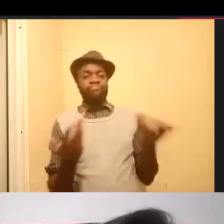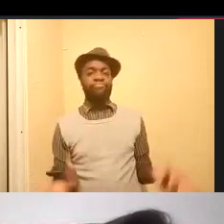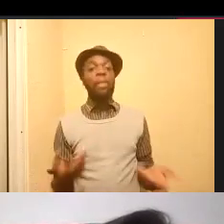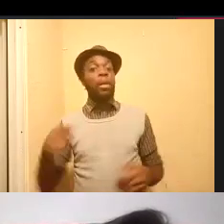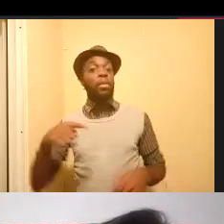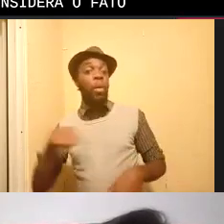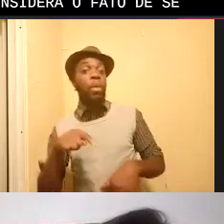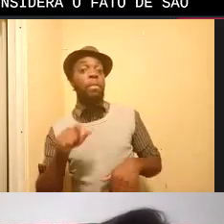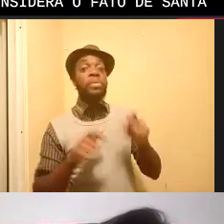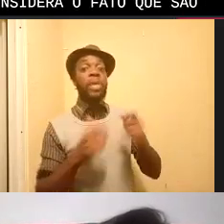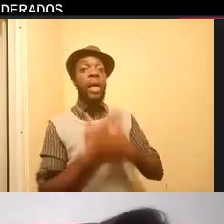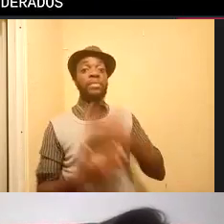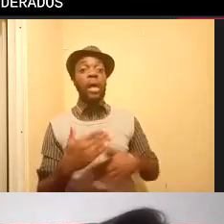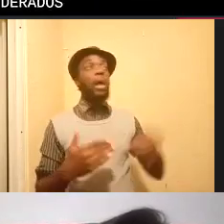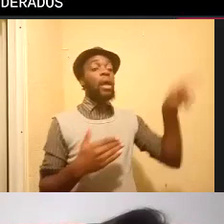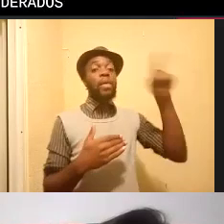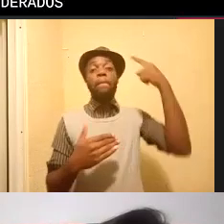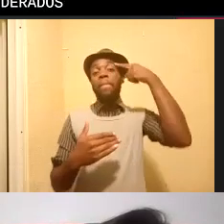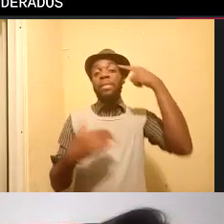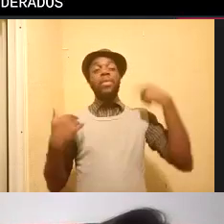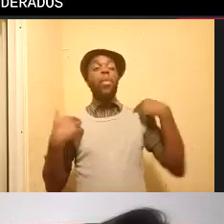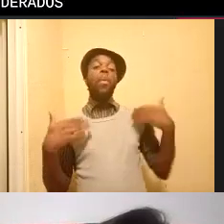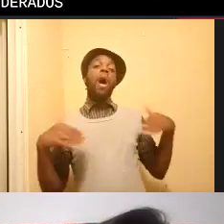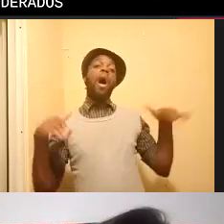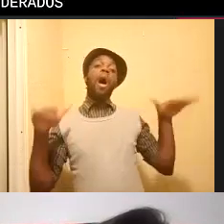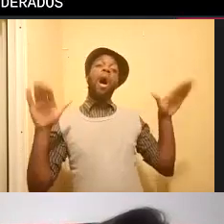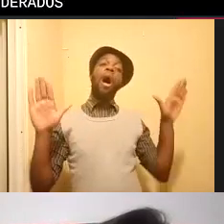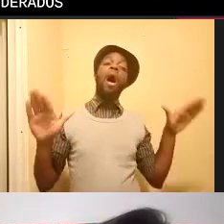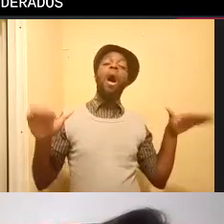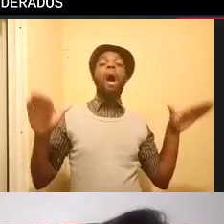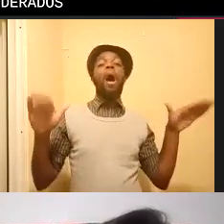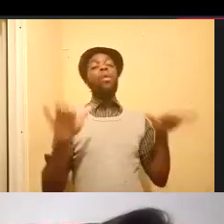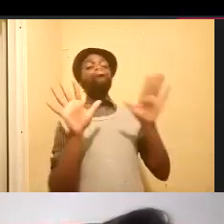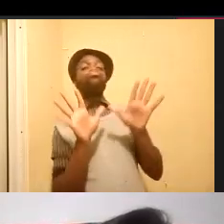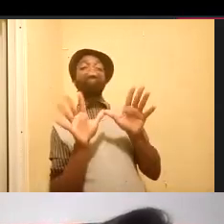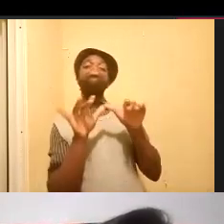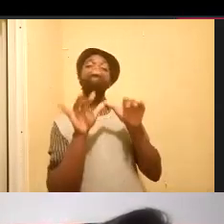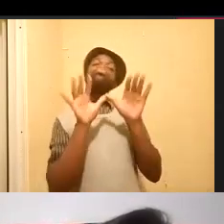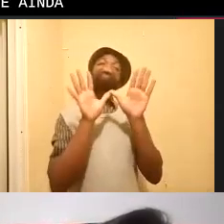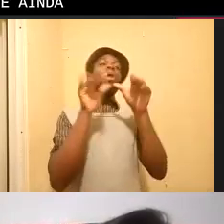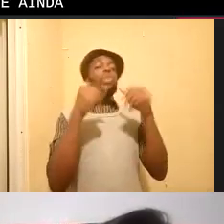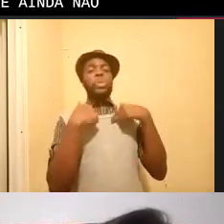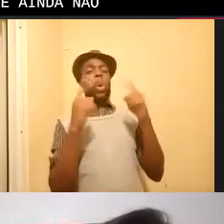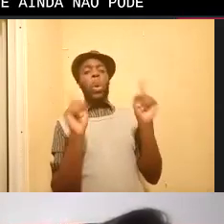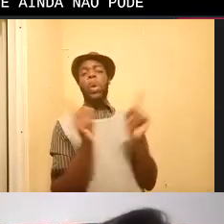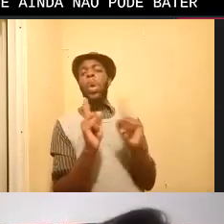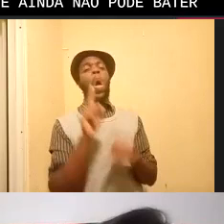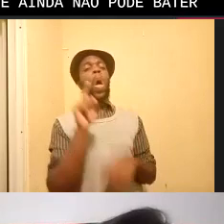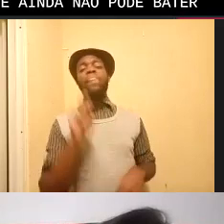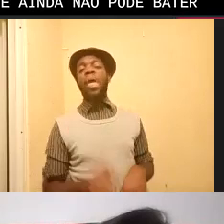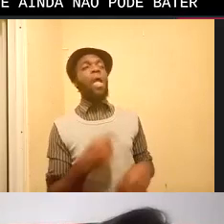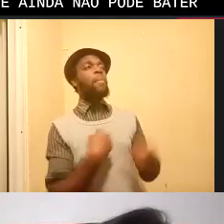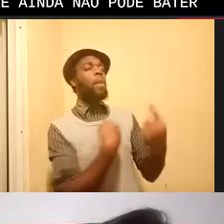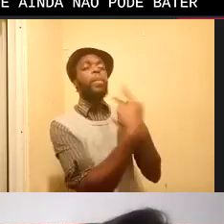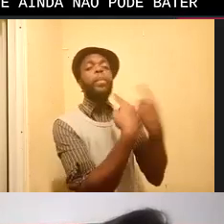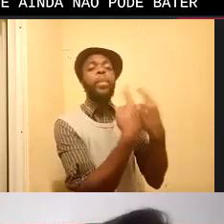somos ángeles o personas que todavía no podemos mantener conversaciones referentes a aquellos